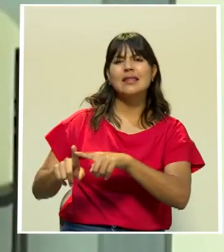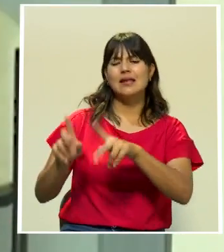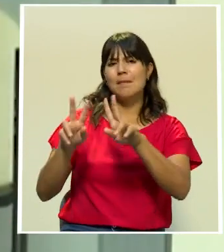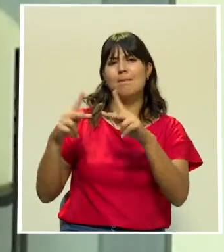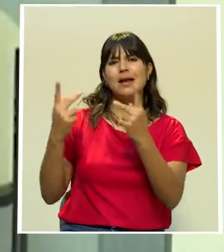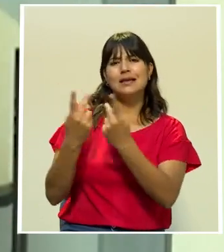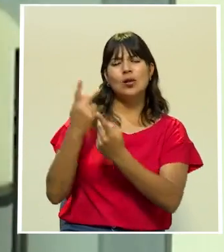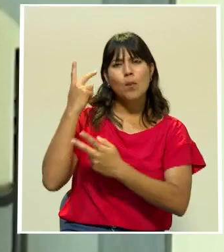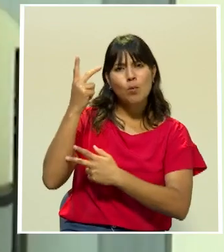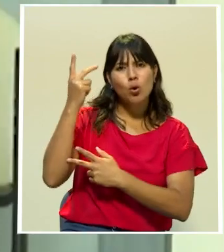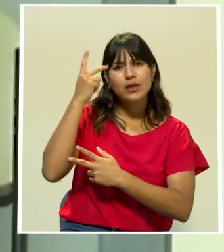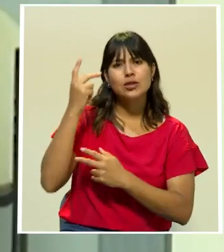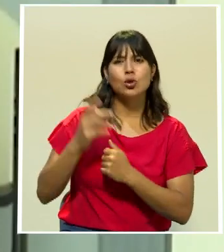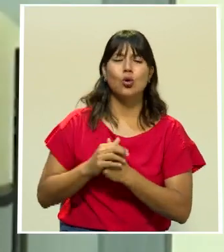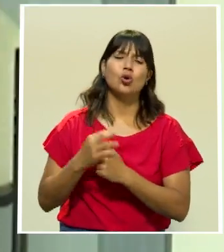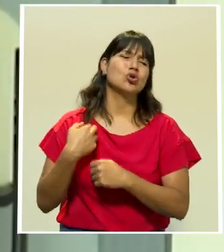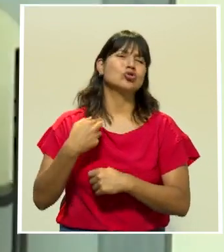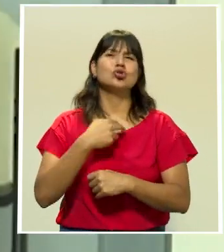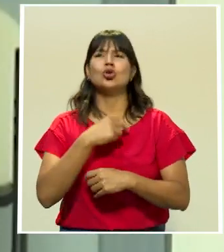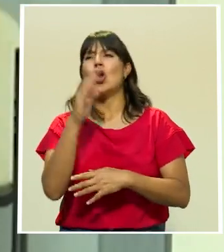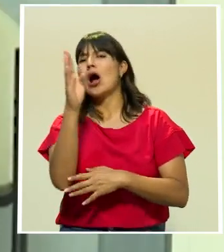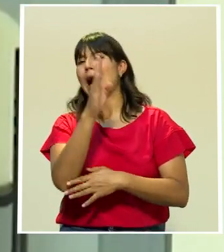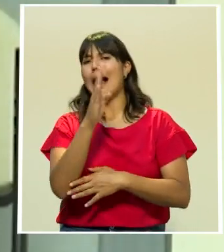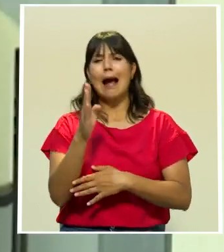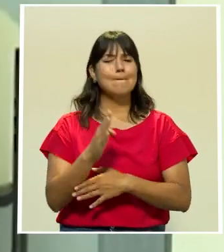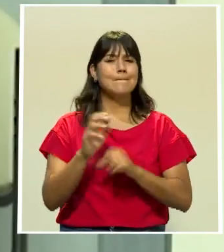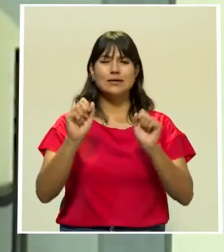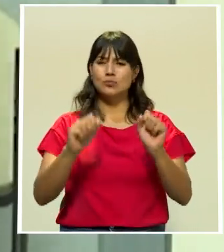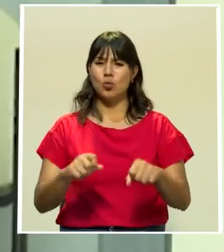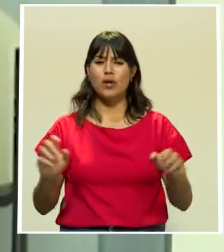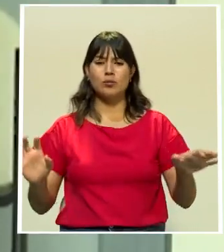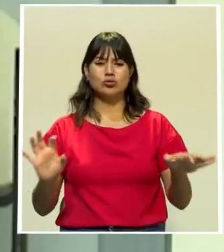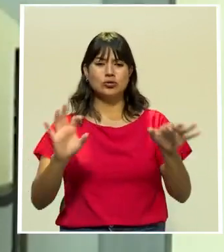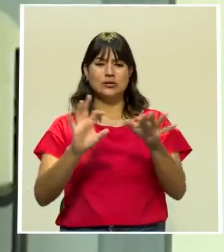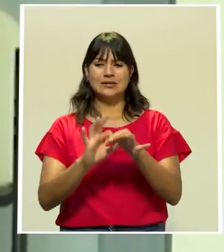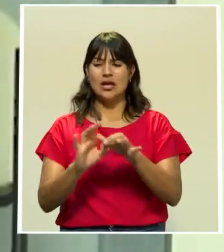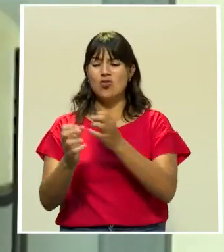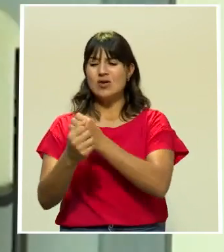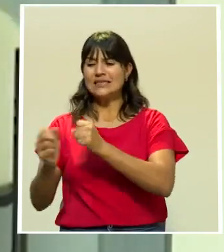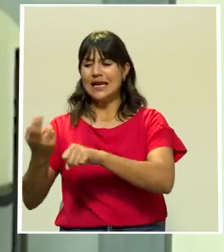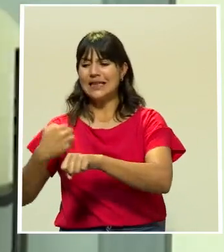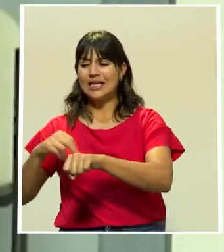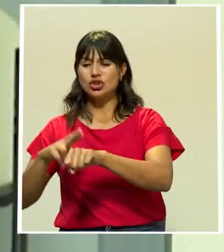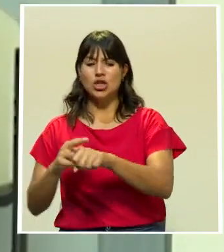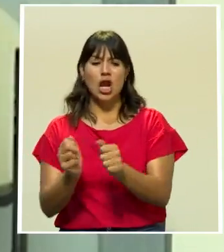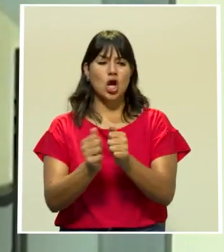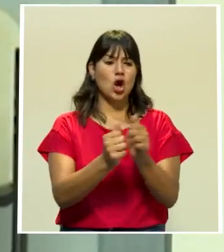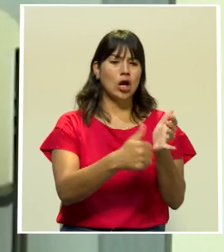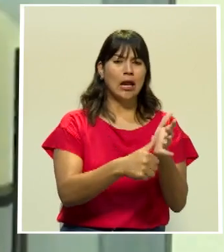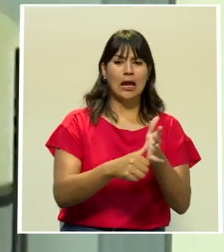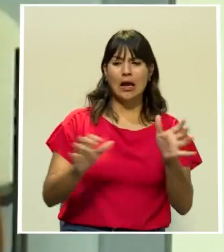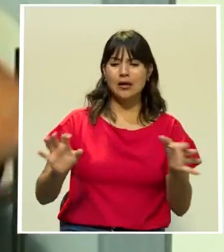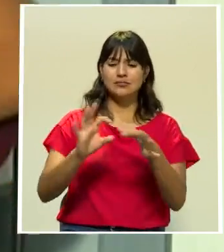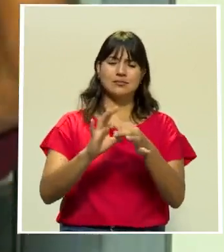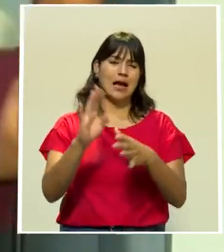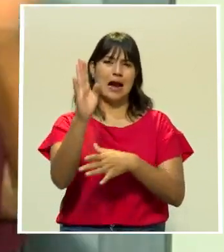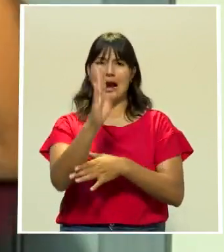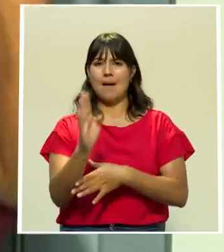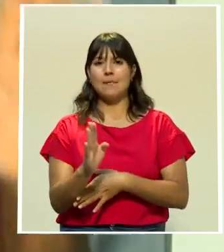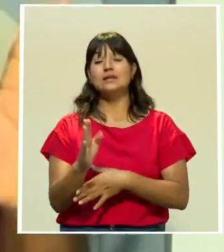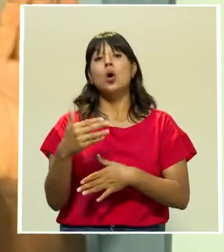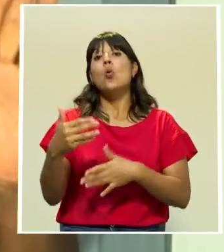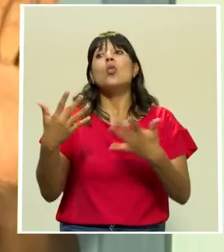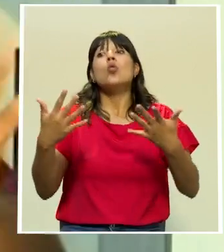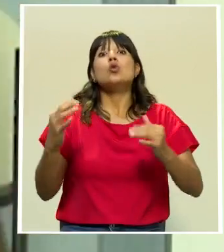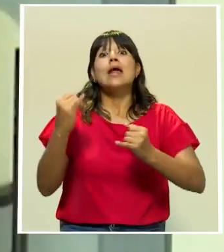Jamás podemos mezclar lo electoral con el movimiento Rescate Nacional. Una vez que todo eso pase y alguien se quiera apuntar con quien quiera, eso